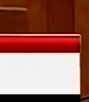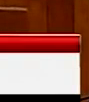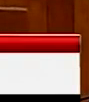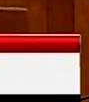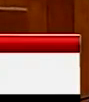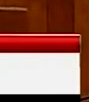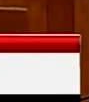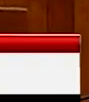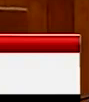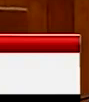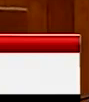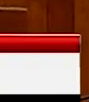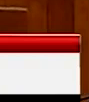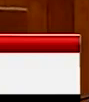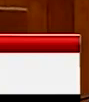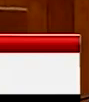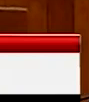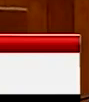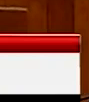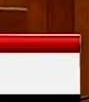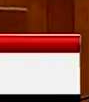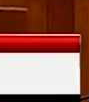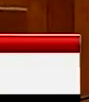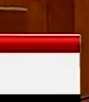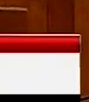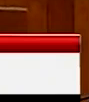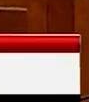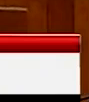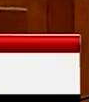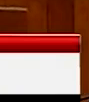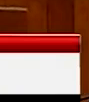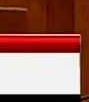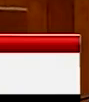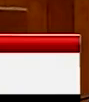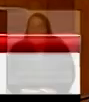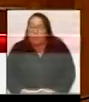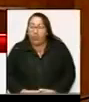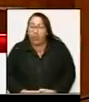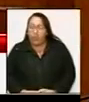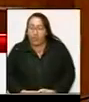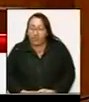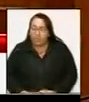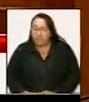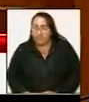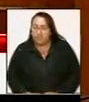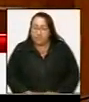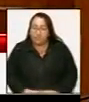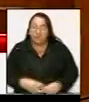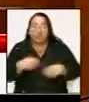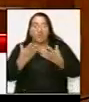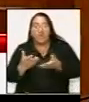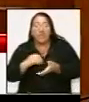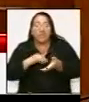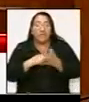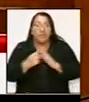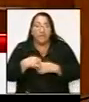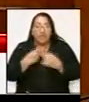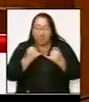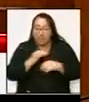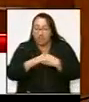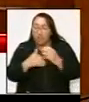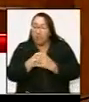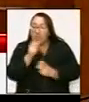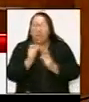Para que concluya, por favor. La manera es con la información, con otorgar información especializada,